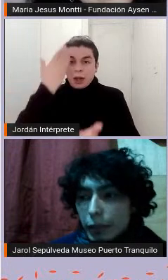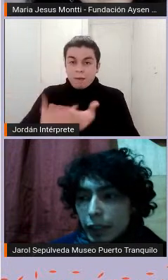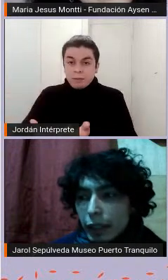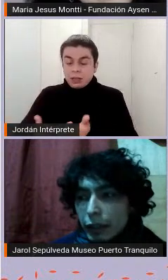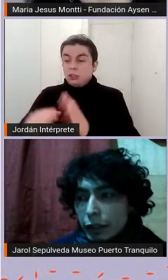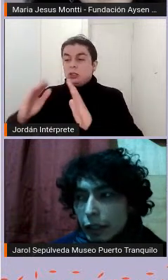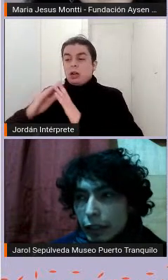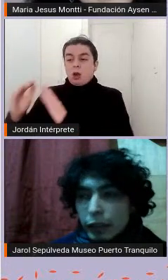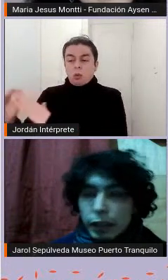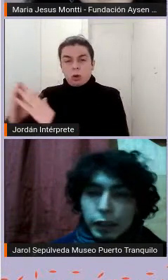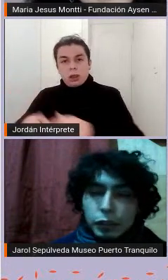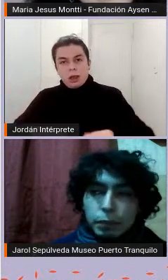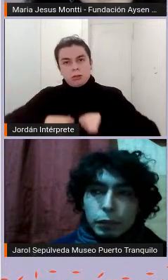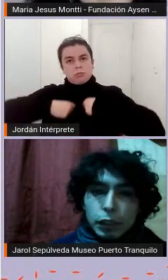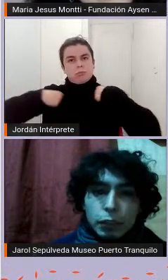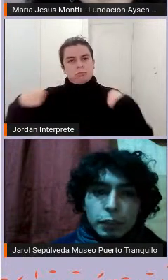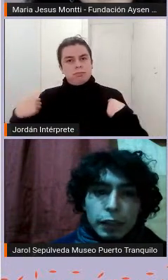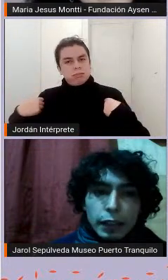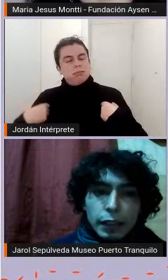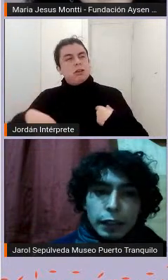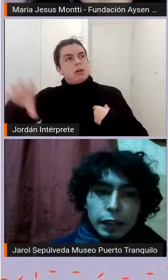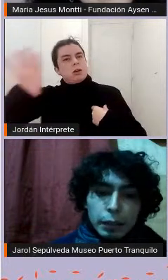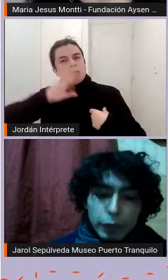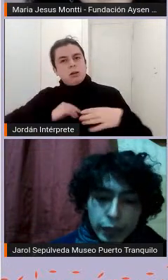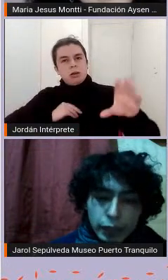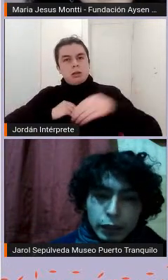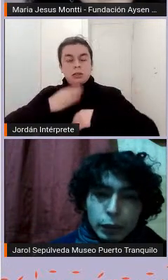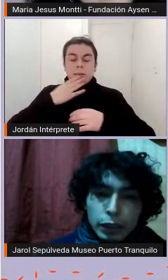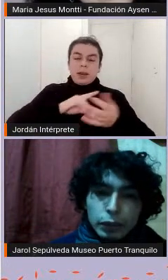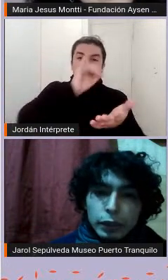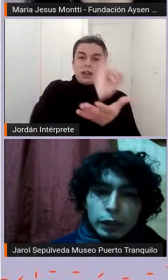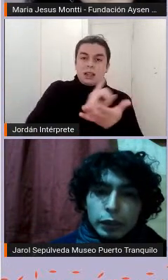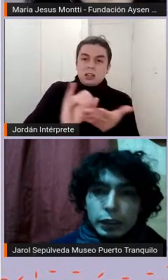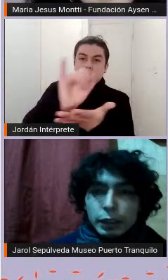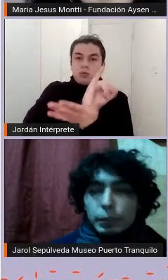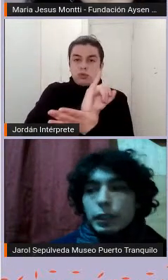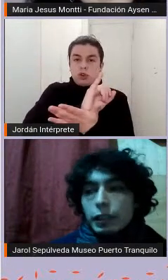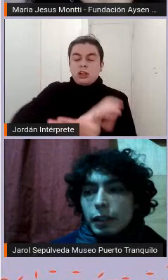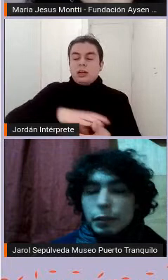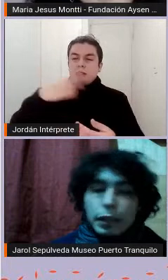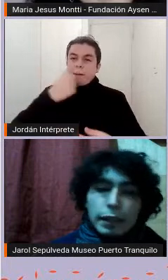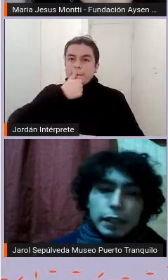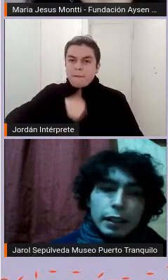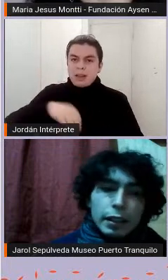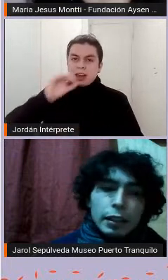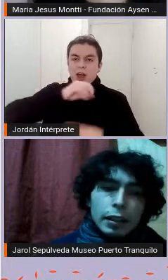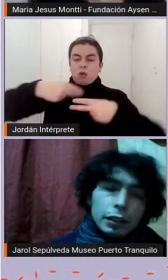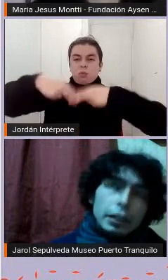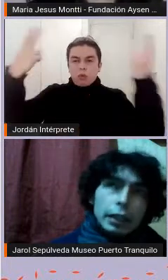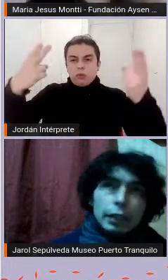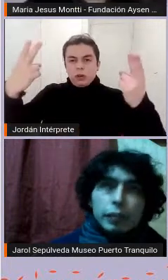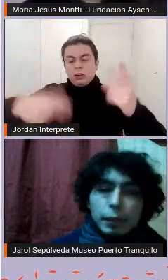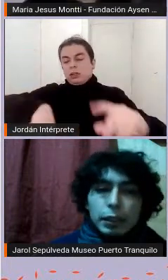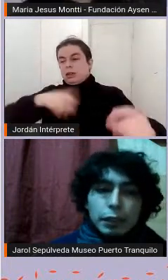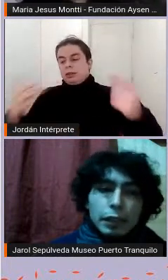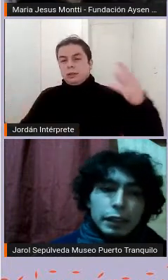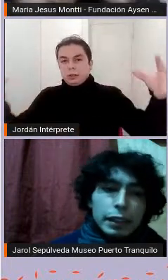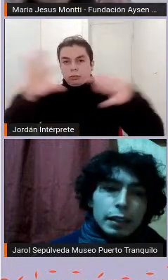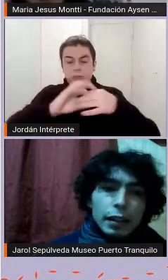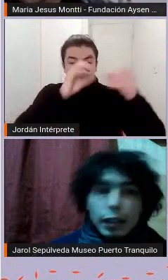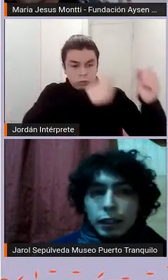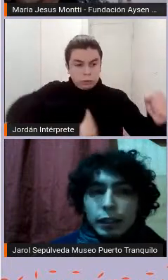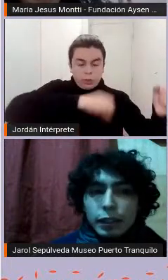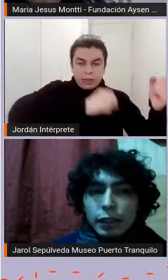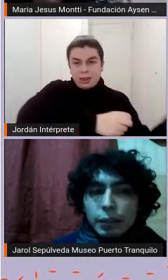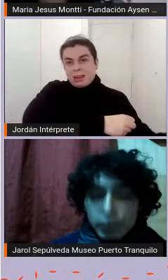comunidad empoderada, donde hay entidades que son público-privadas, y poder articular todo esto y poder llevar una ballena, o sea, las osamentas de una